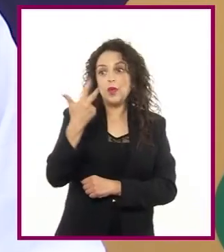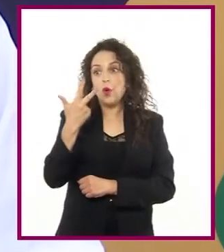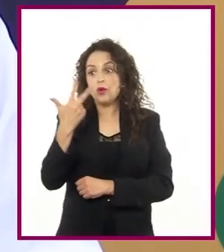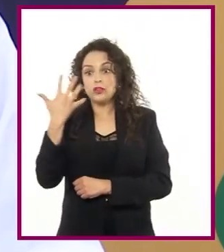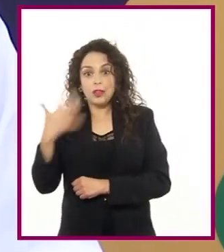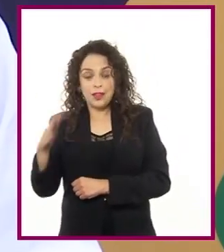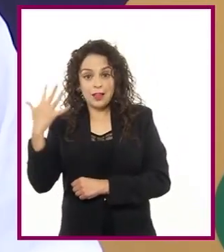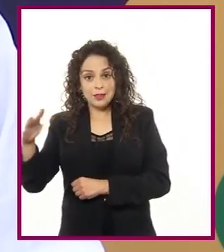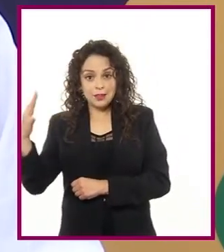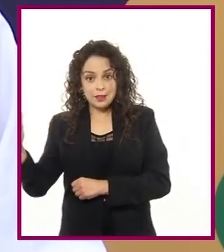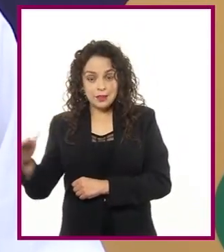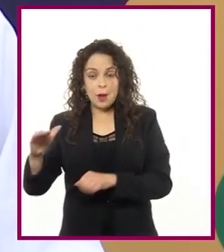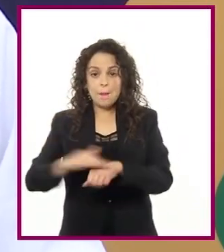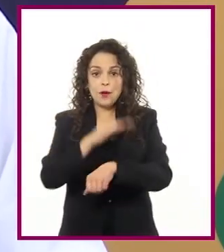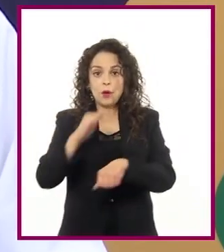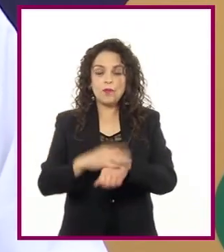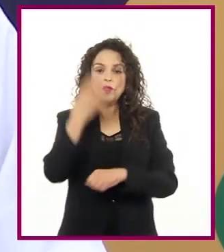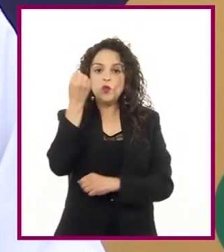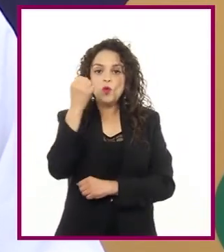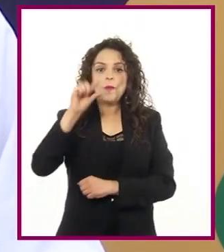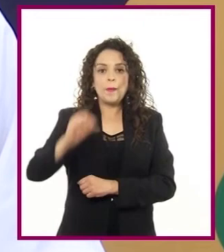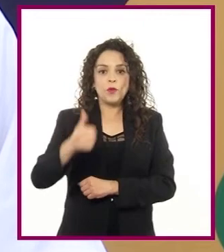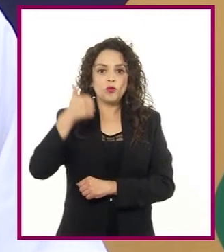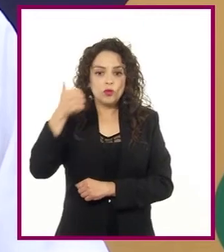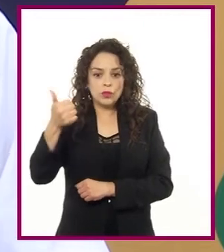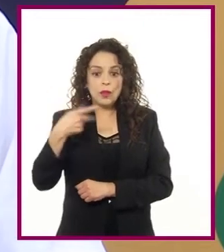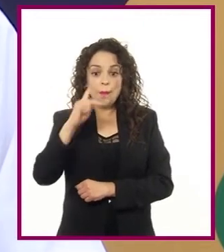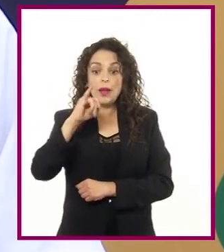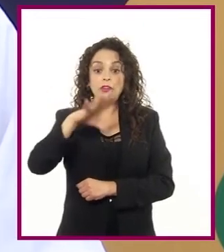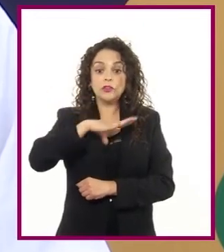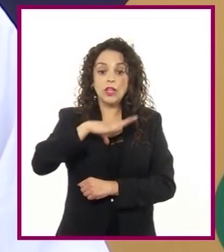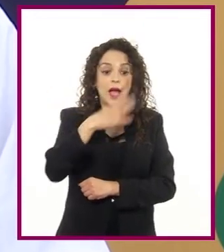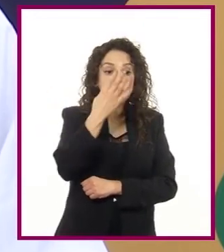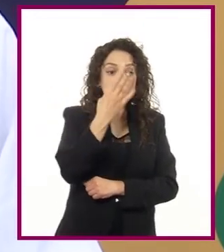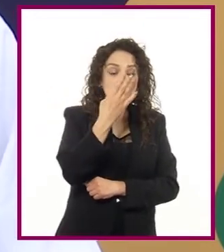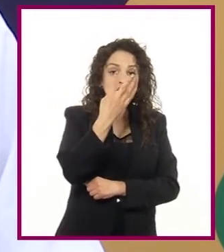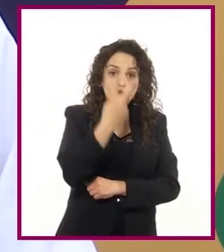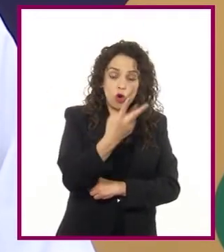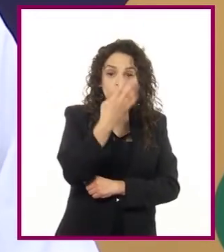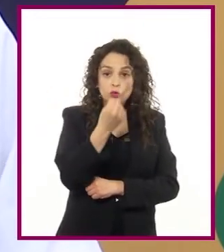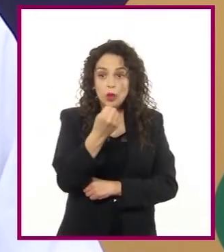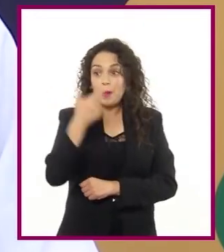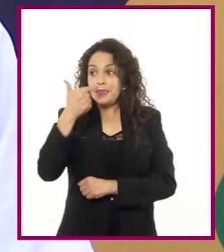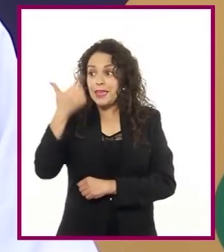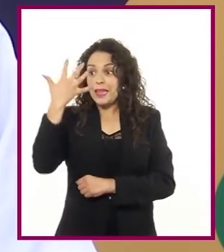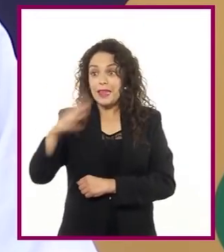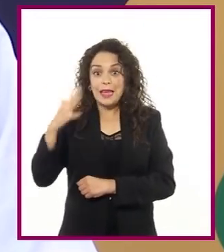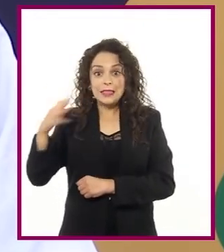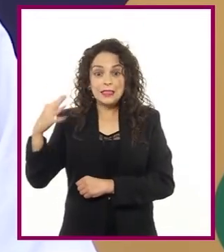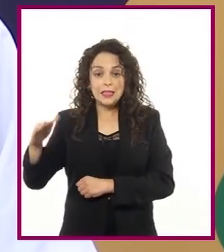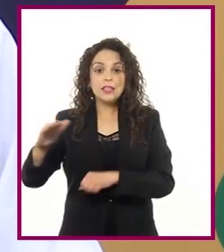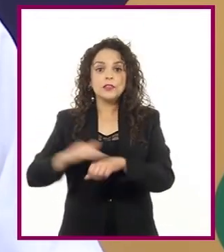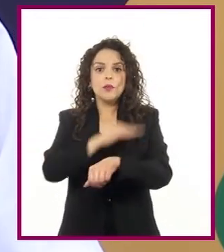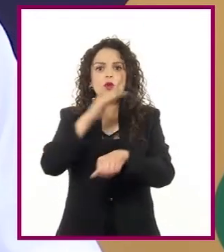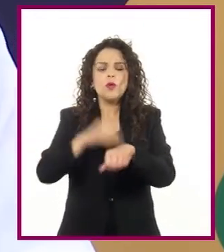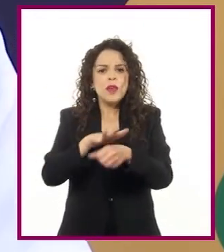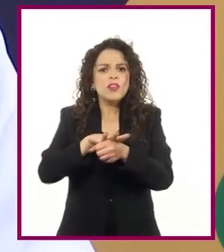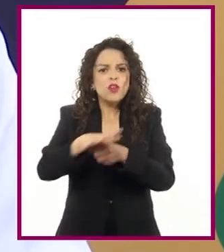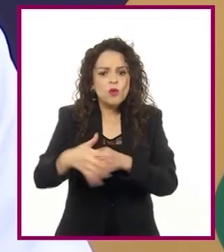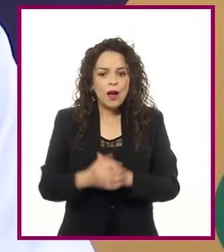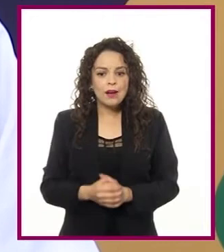9.6. Y si obtiene 2 nueves y 7 dieces, entonces su promedio sería